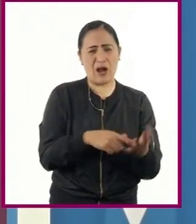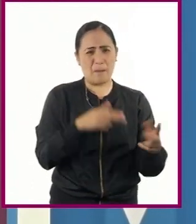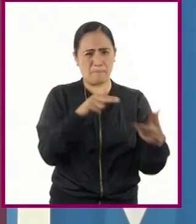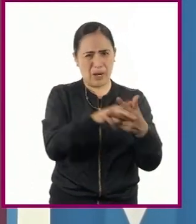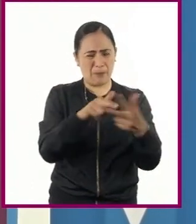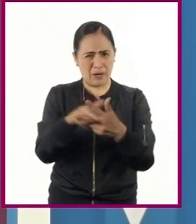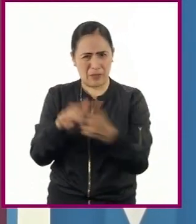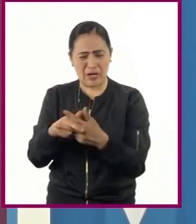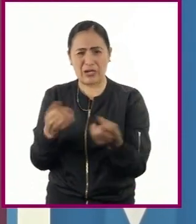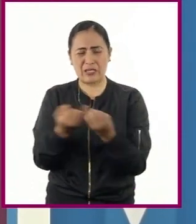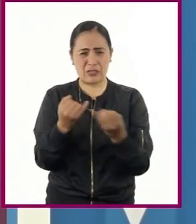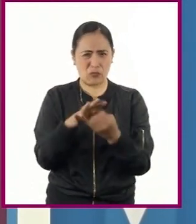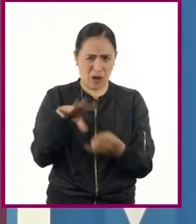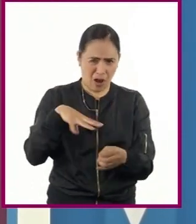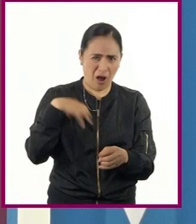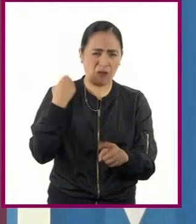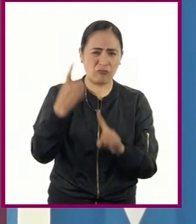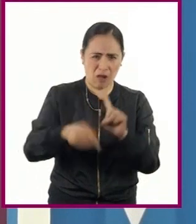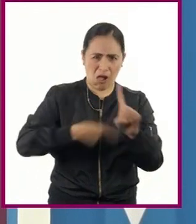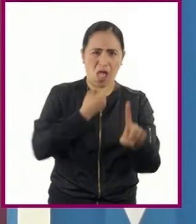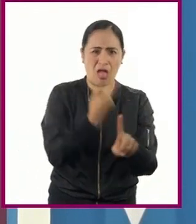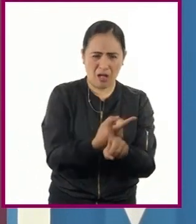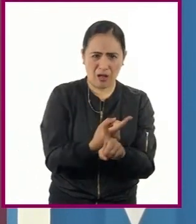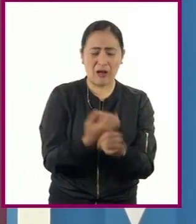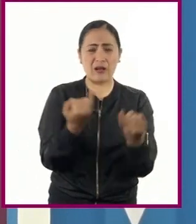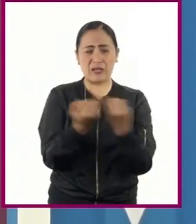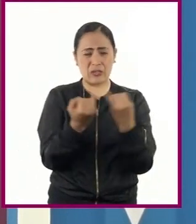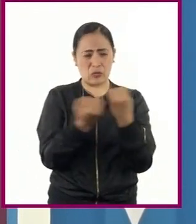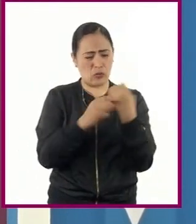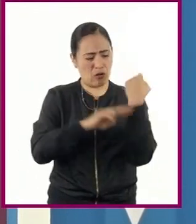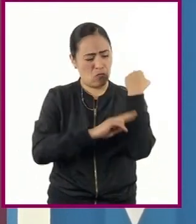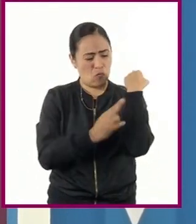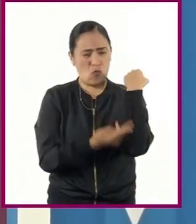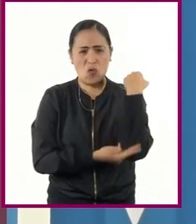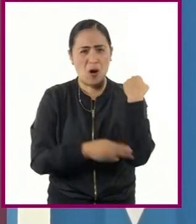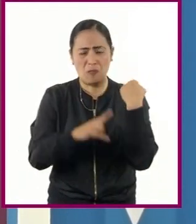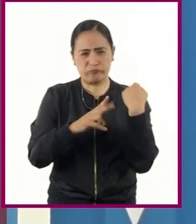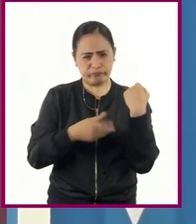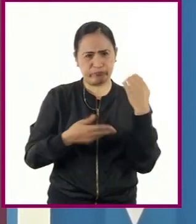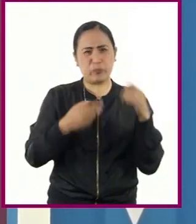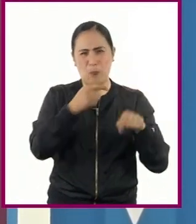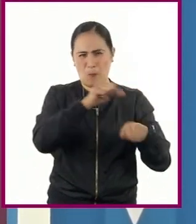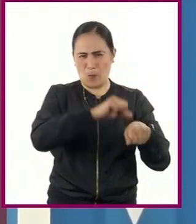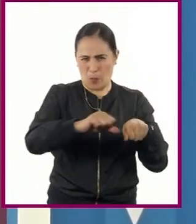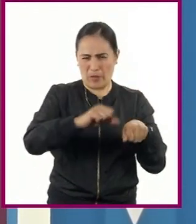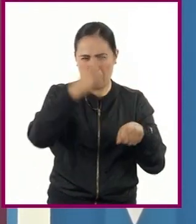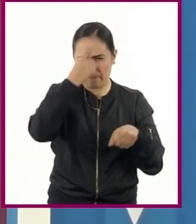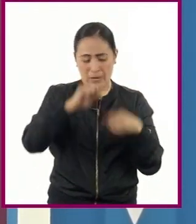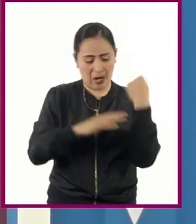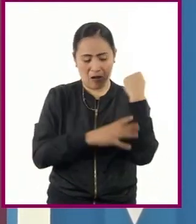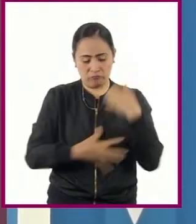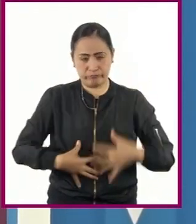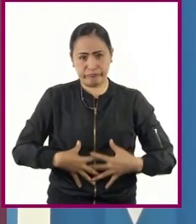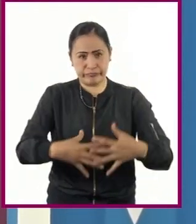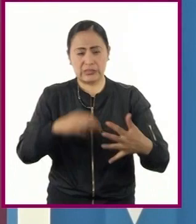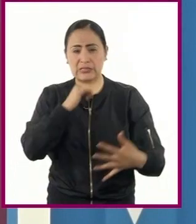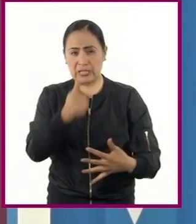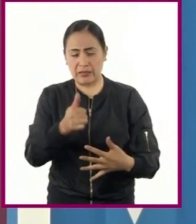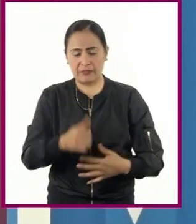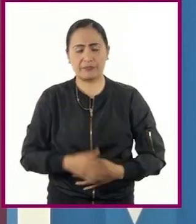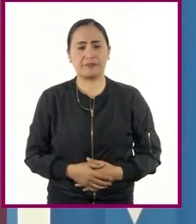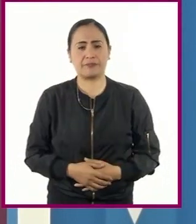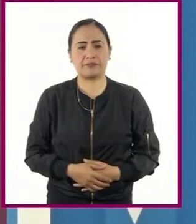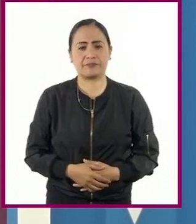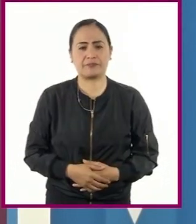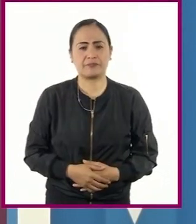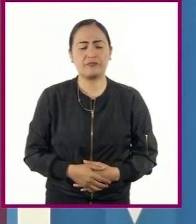sexualmente y esterilizadas con el propósito de impedir la procreación de razas que consideraban inferiores, a través